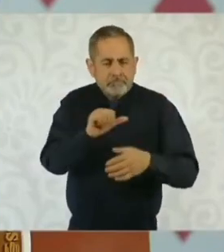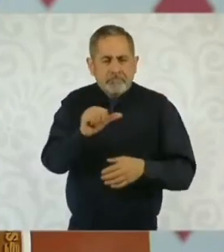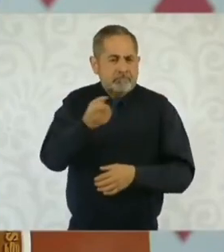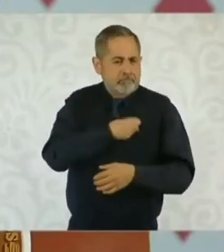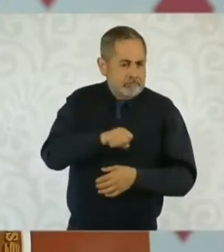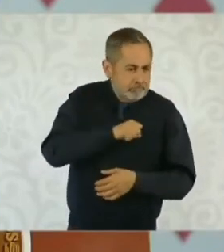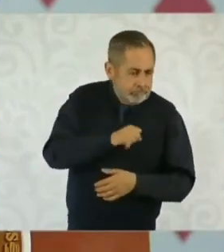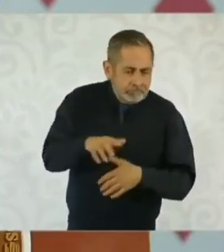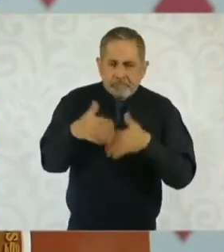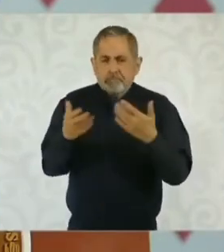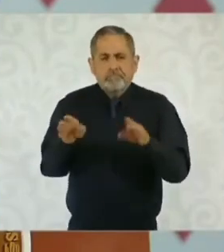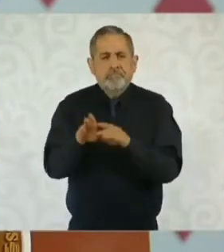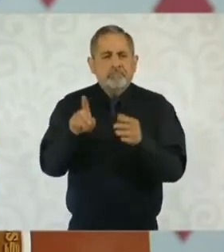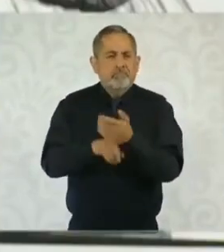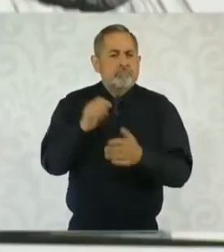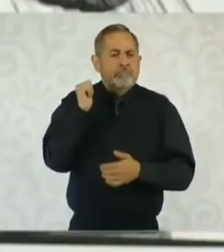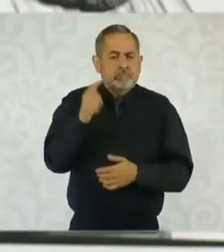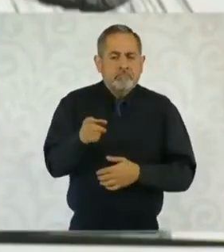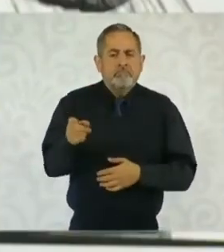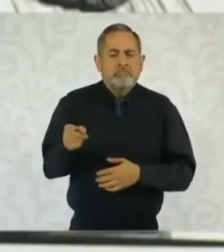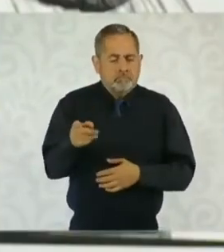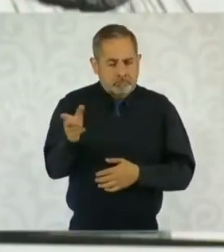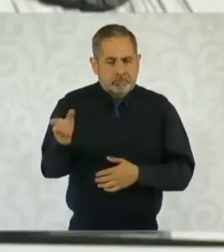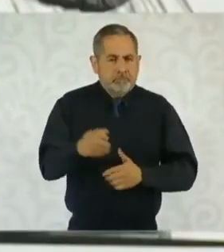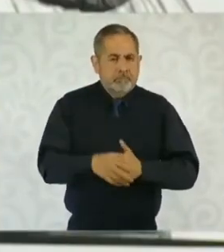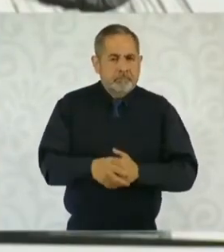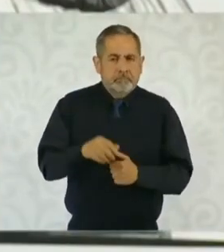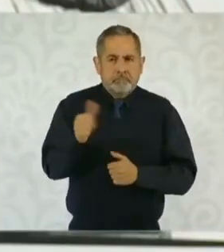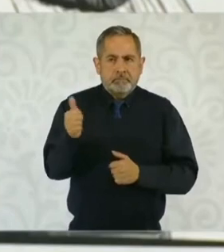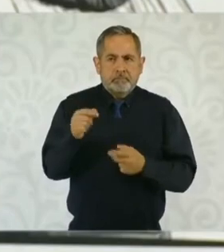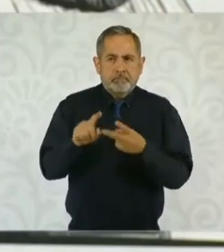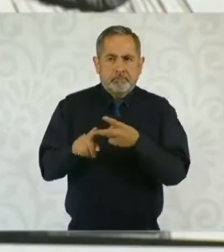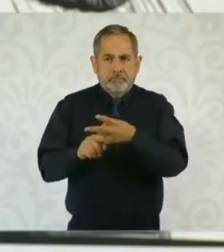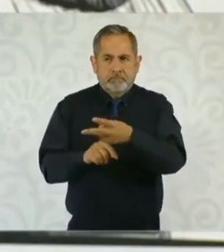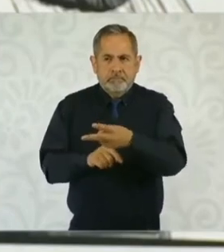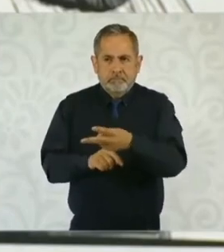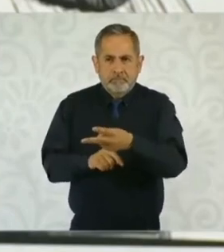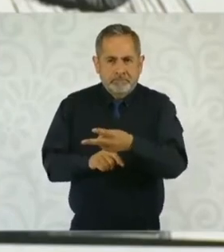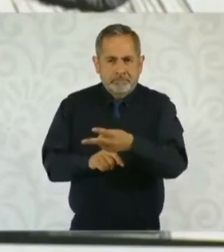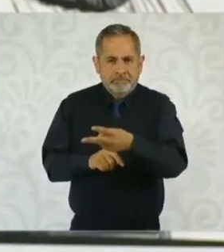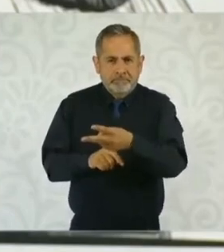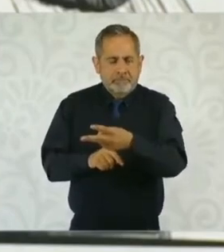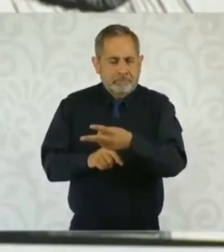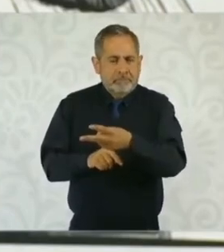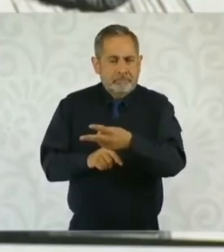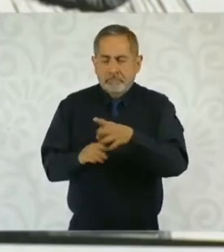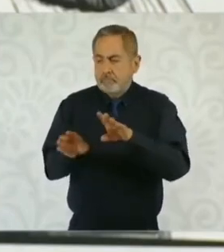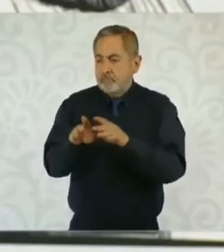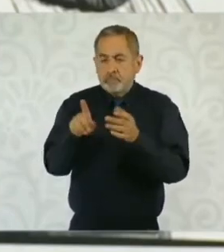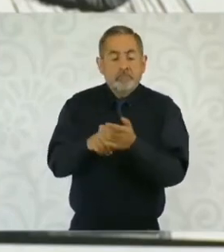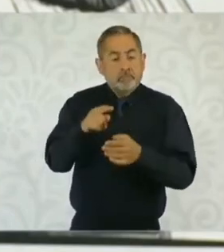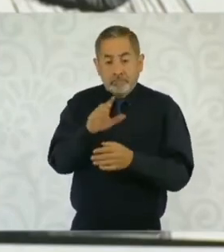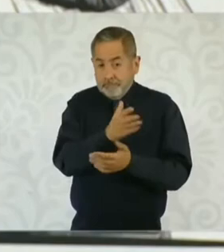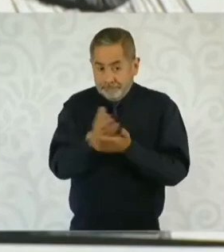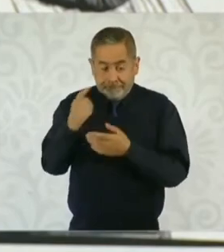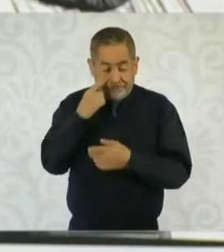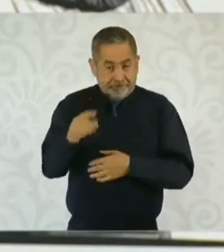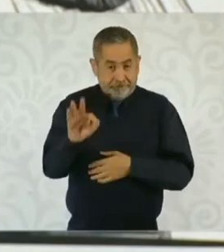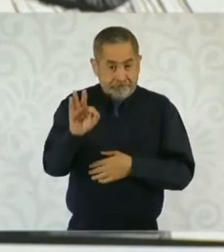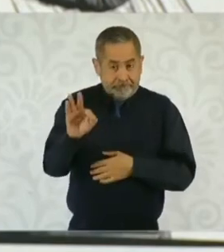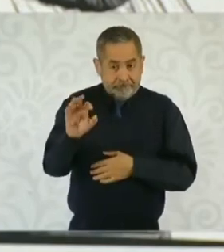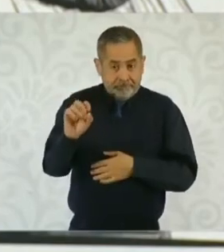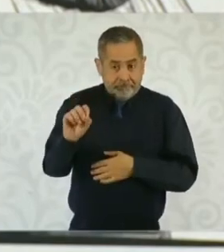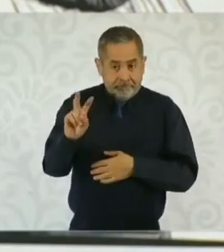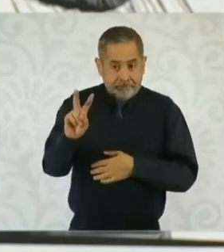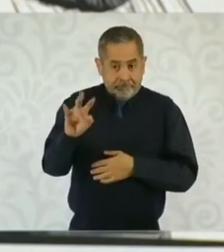no. La otra es que en el caso del FOBISSTE